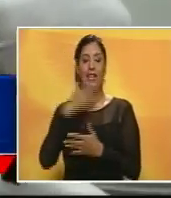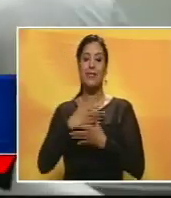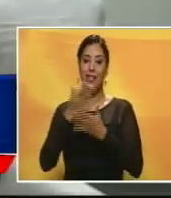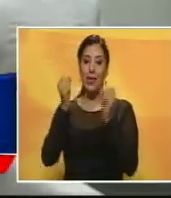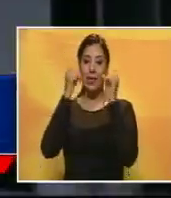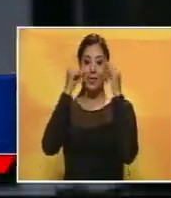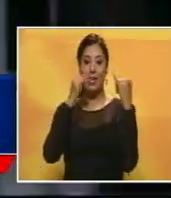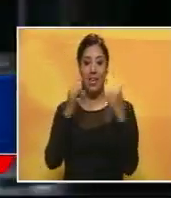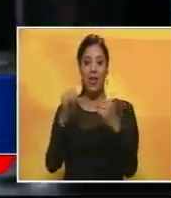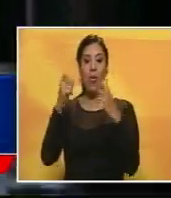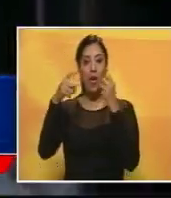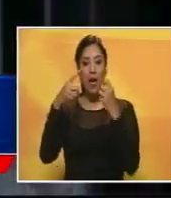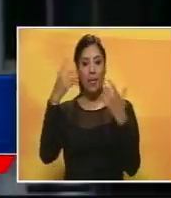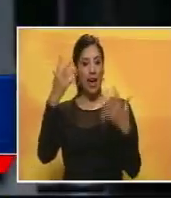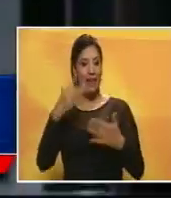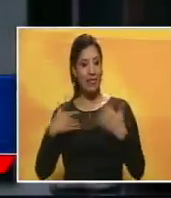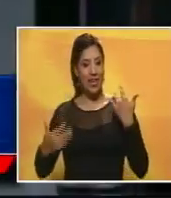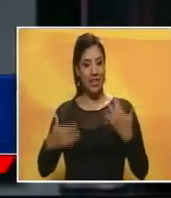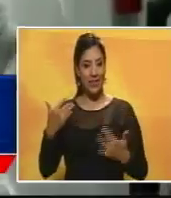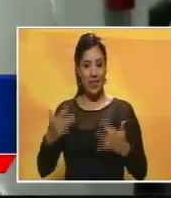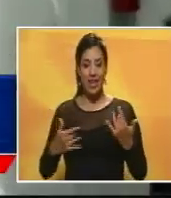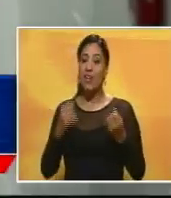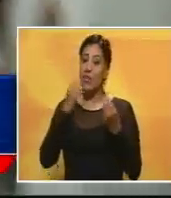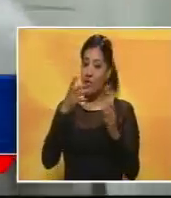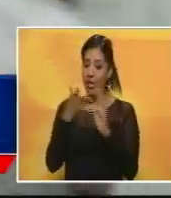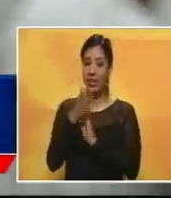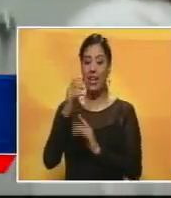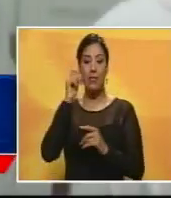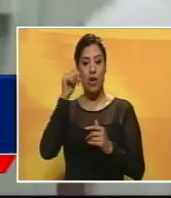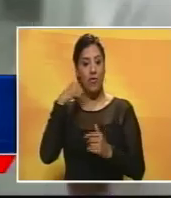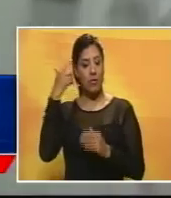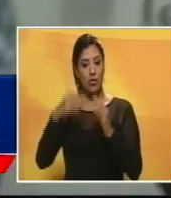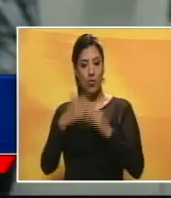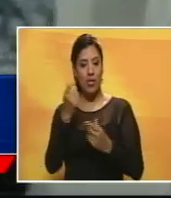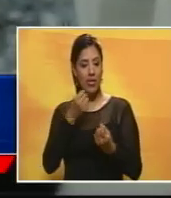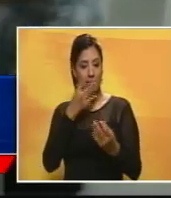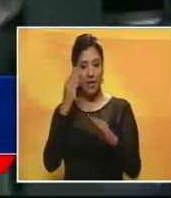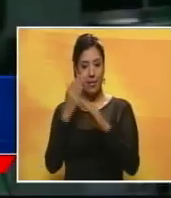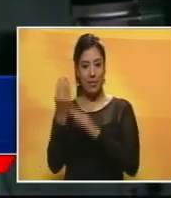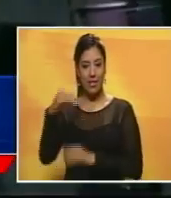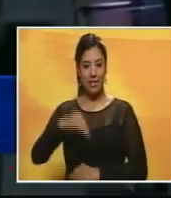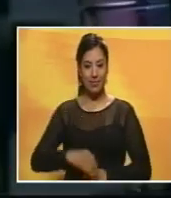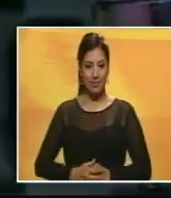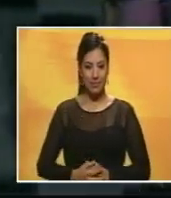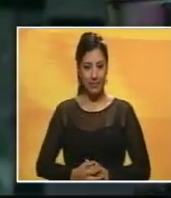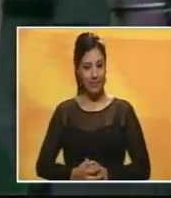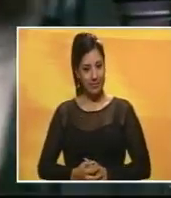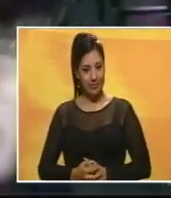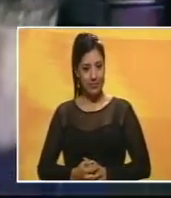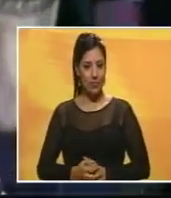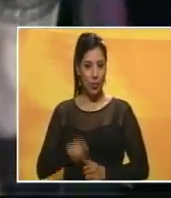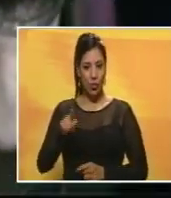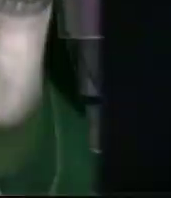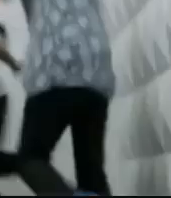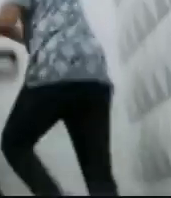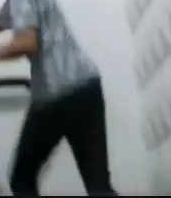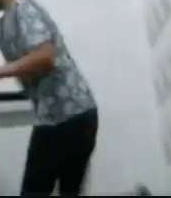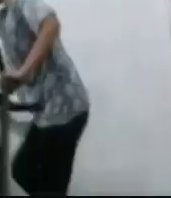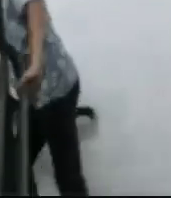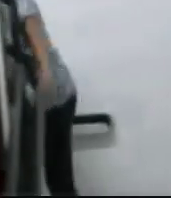complació a sus seguidores con Happy Happy. Los detalles con Carielis Cuadros en Estrenos y Estrellas. No se aparten, ya venimos. Pero no saben que tú